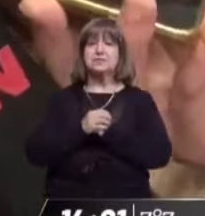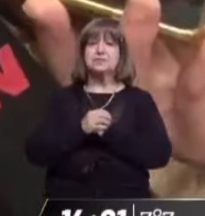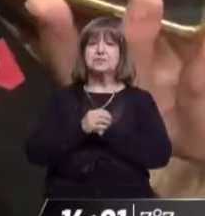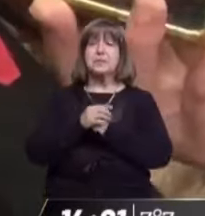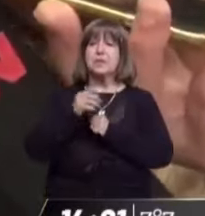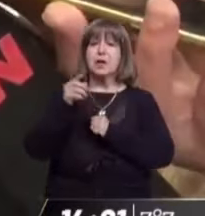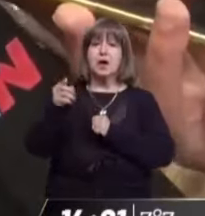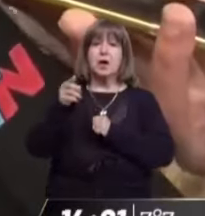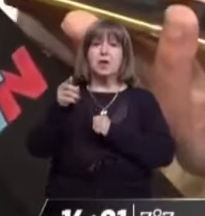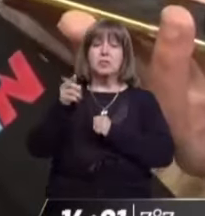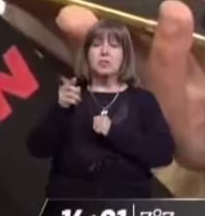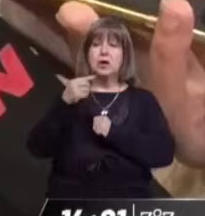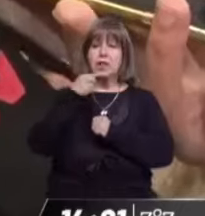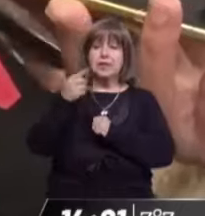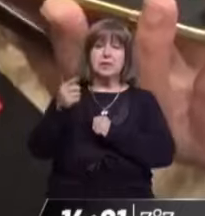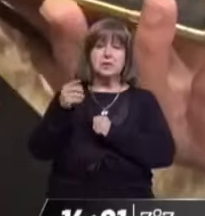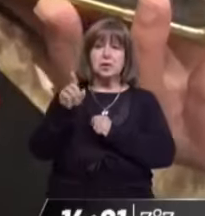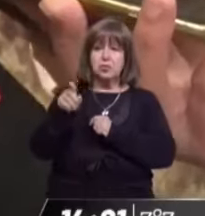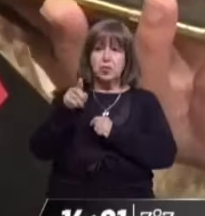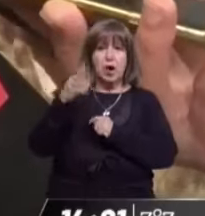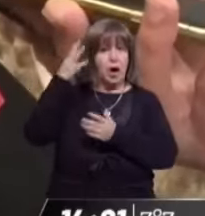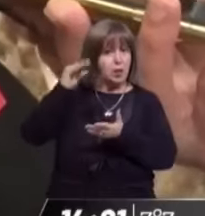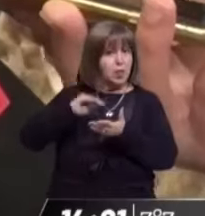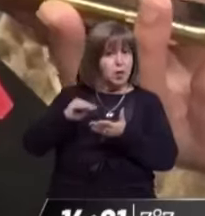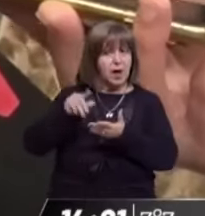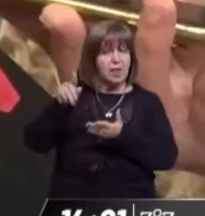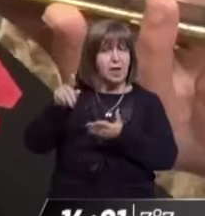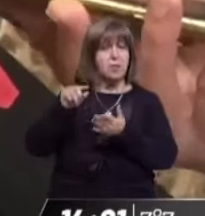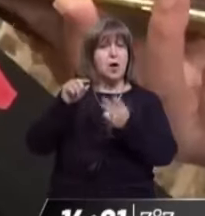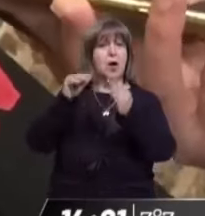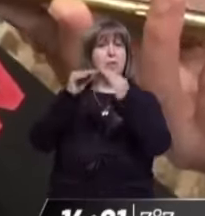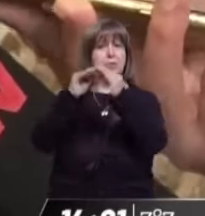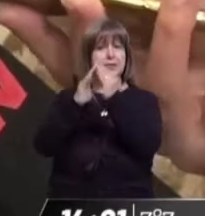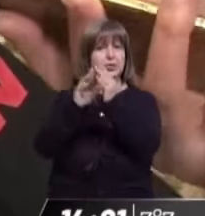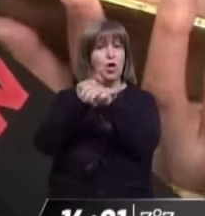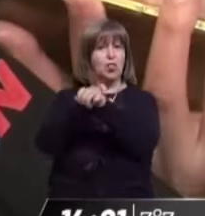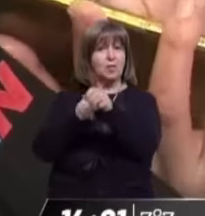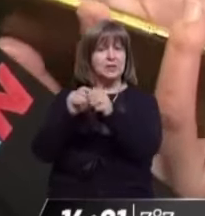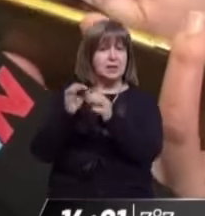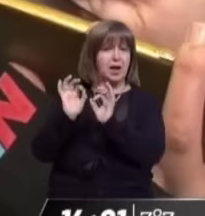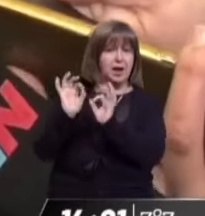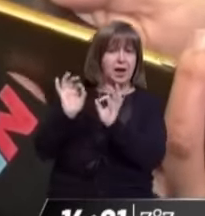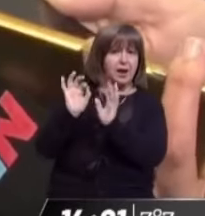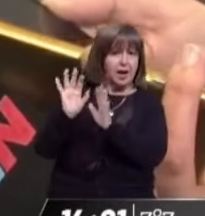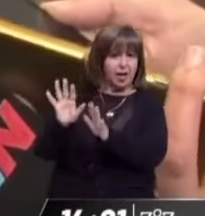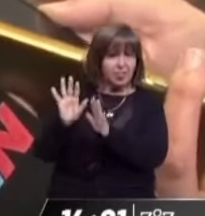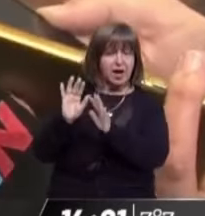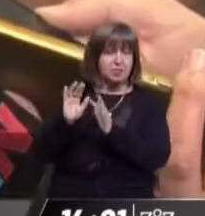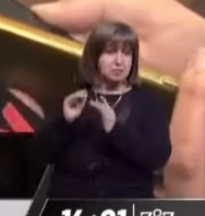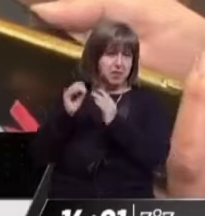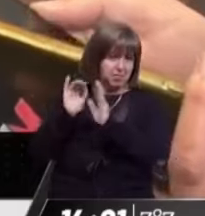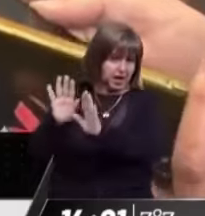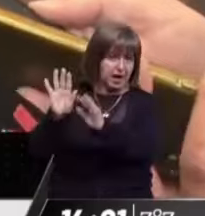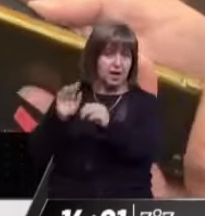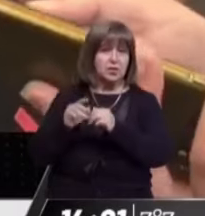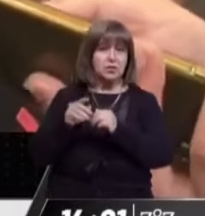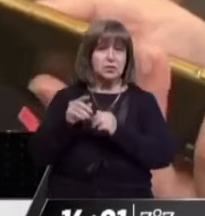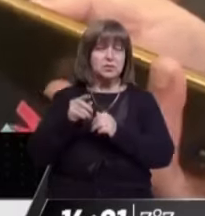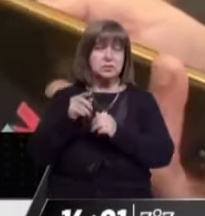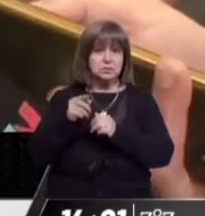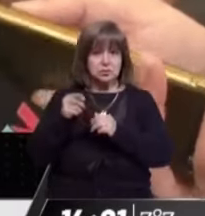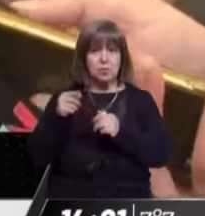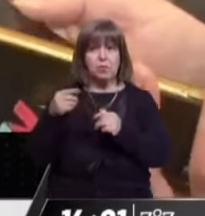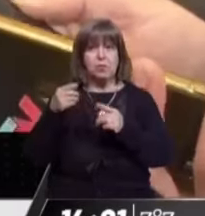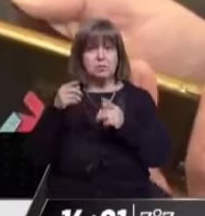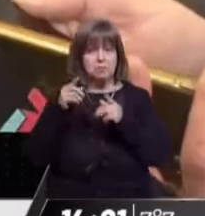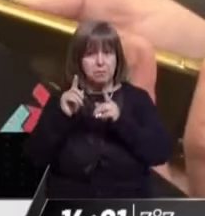prisión domiciliaria. El lunes vence la fecha para que el fiscal pida la prisión preventiva. Si no la piden, ¿se van a